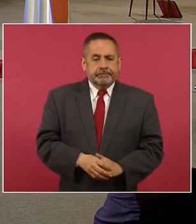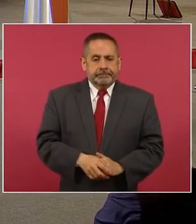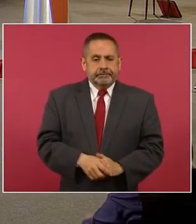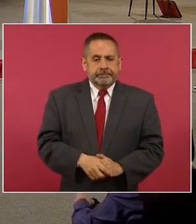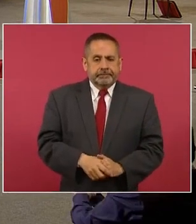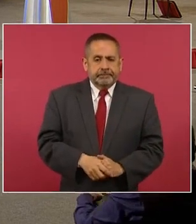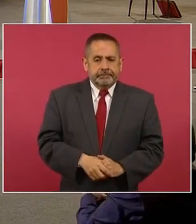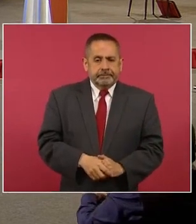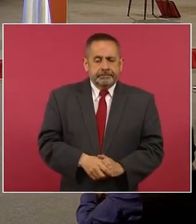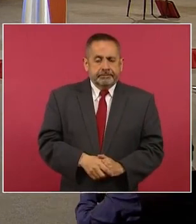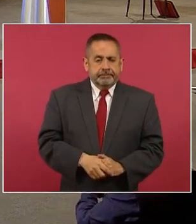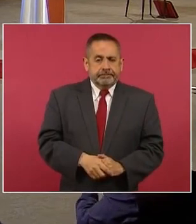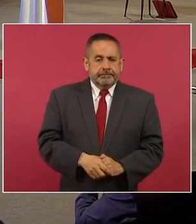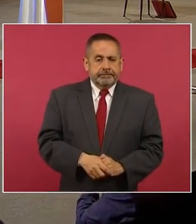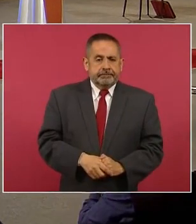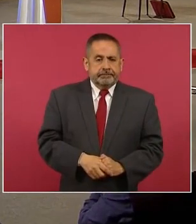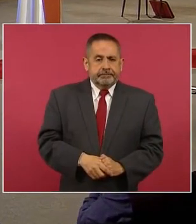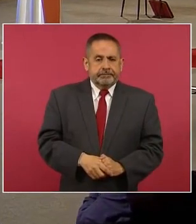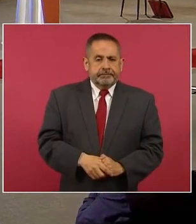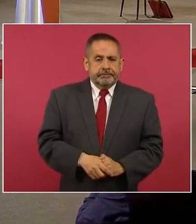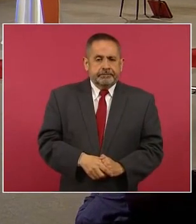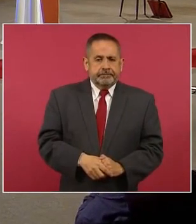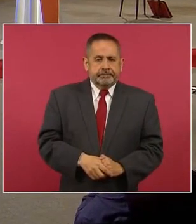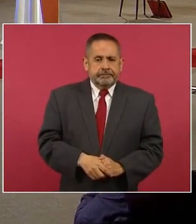¿Por qué no?